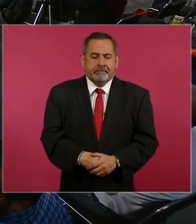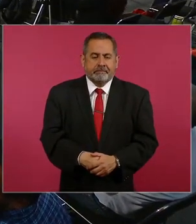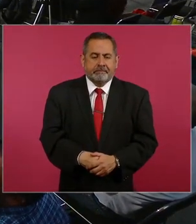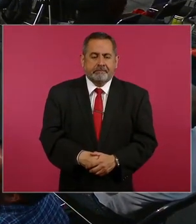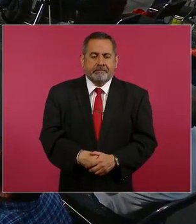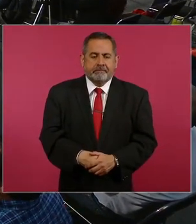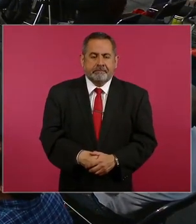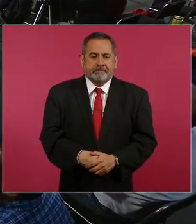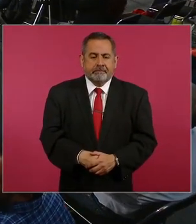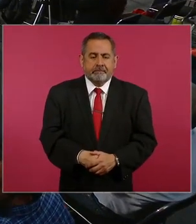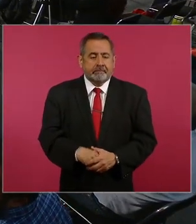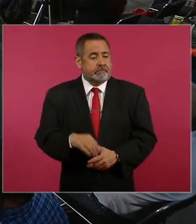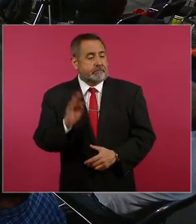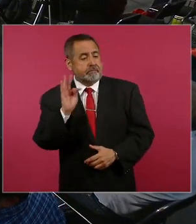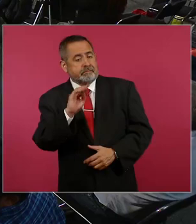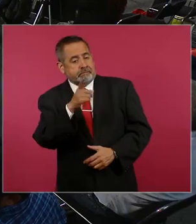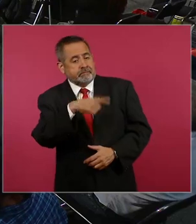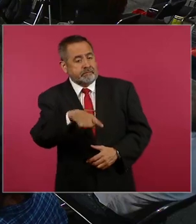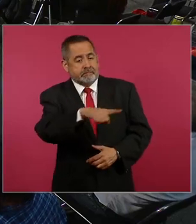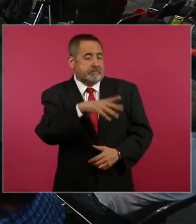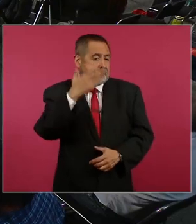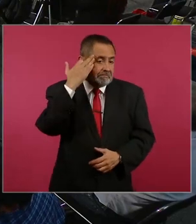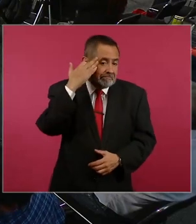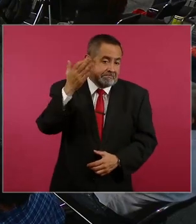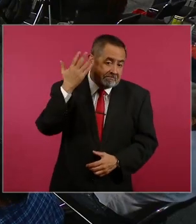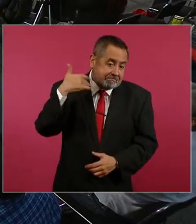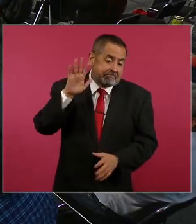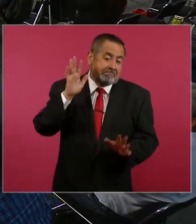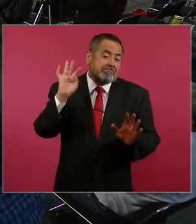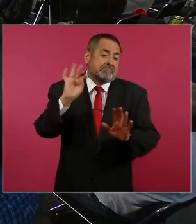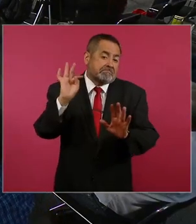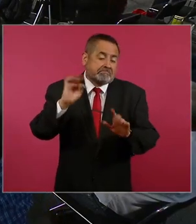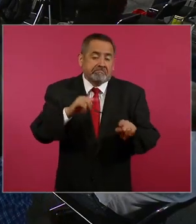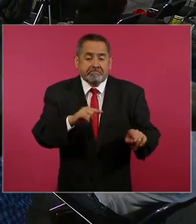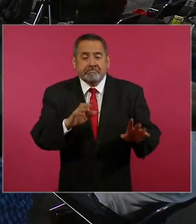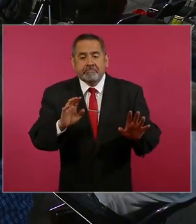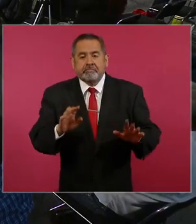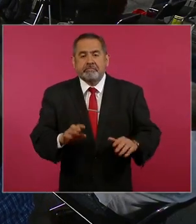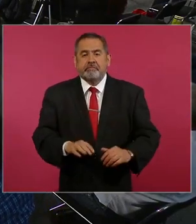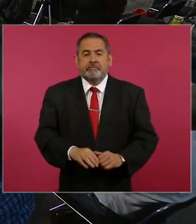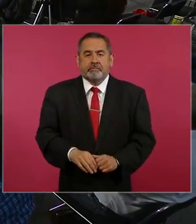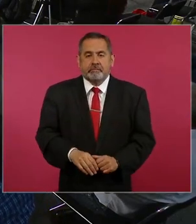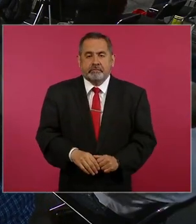ellos en ese entonces en